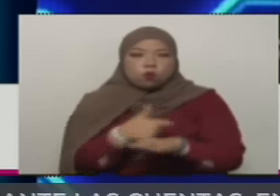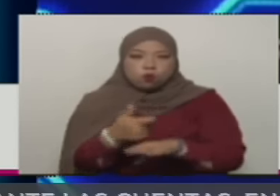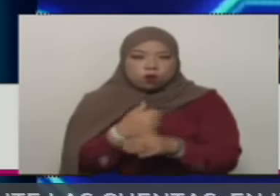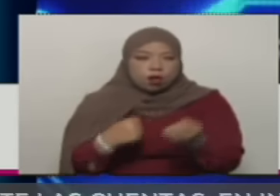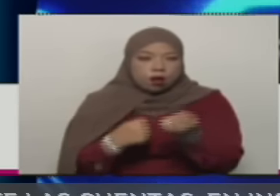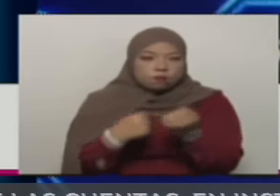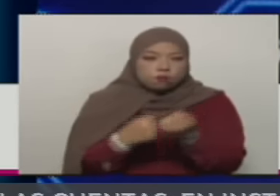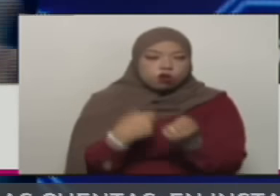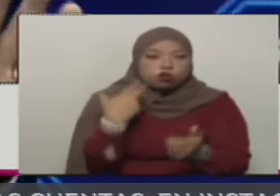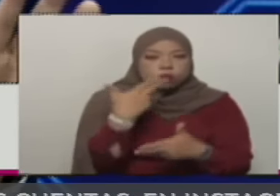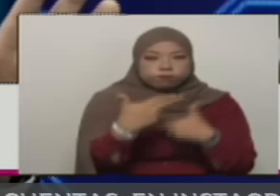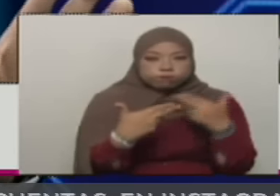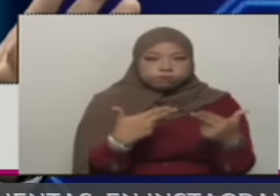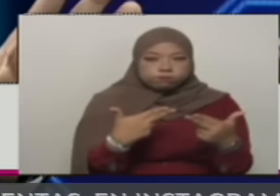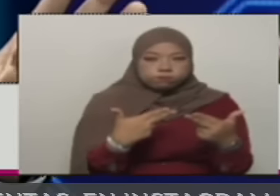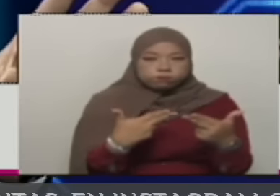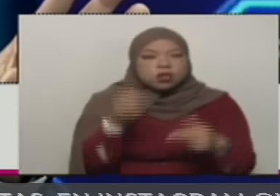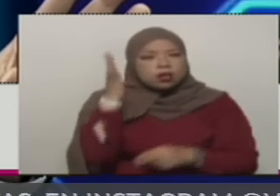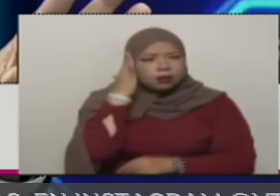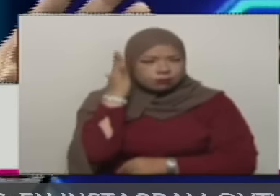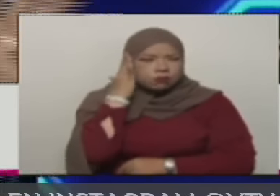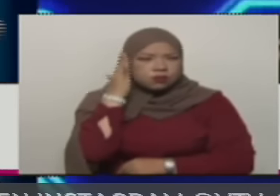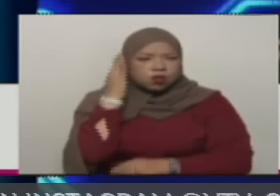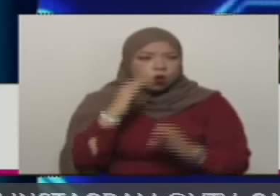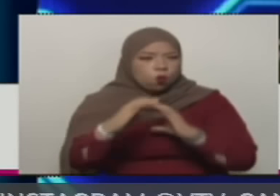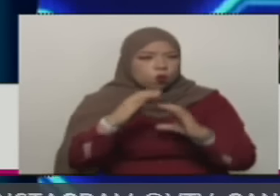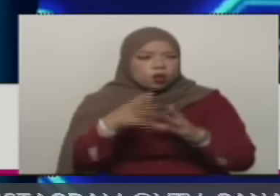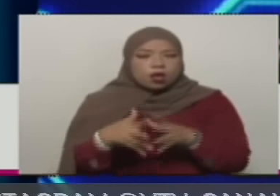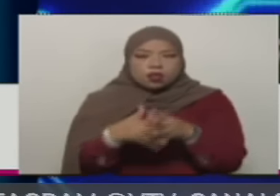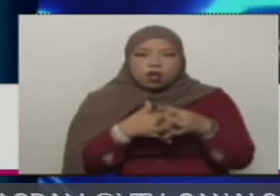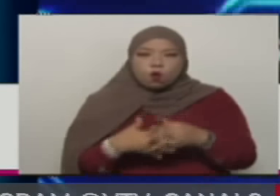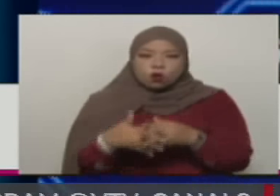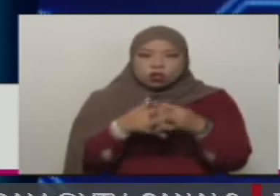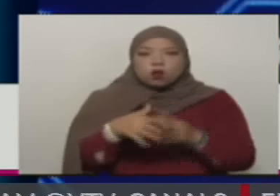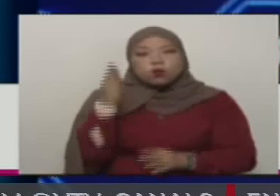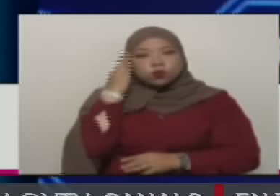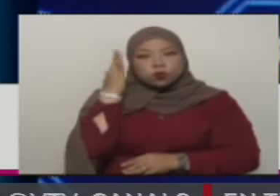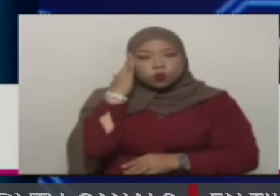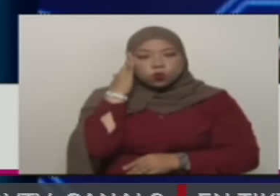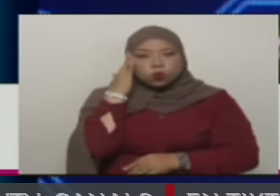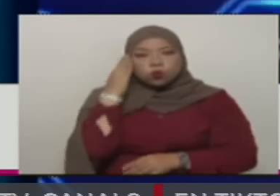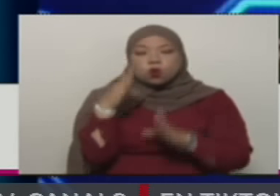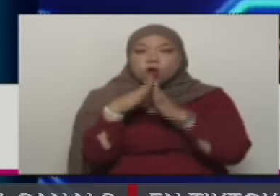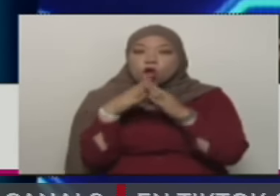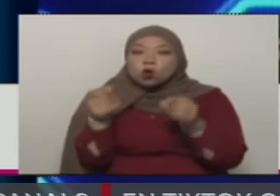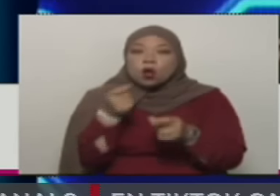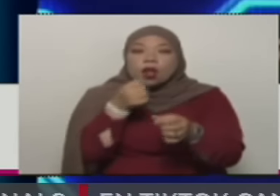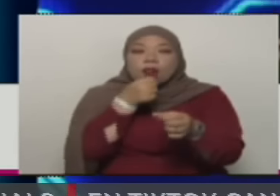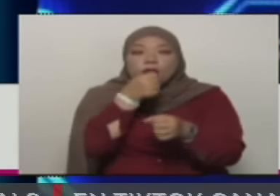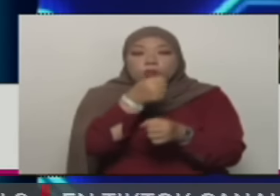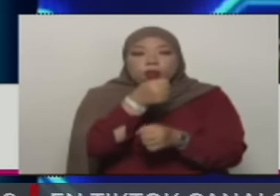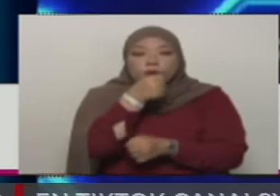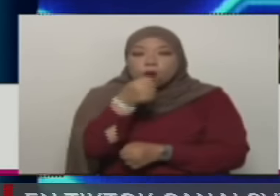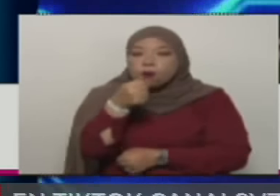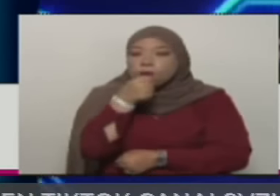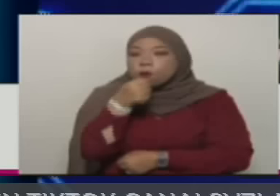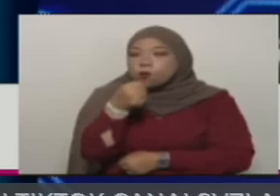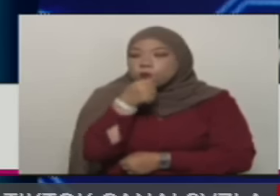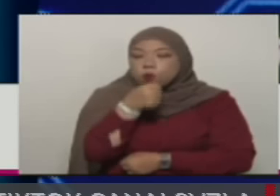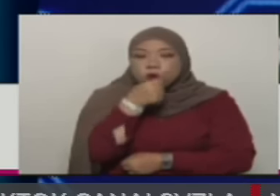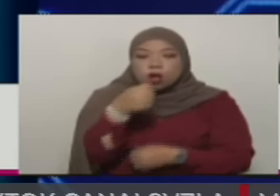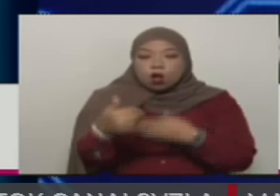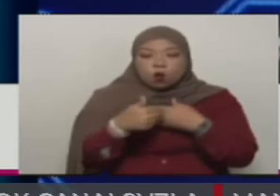las armas. Eso es público, notorio, comunicacional en los Estados Unidos. Todas las declaraciones que hay